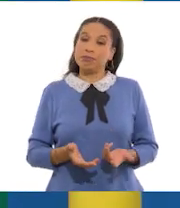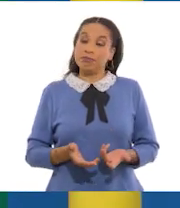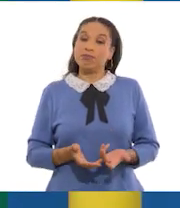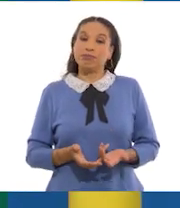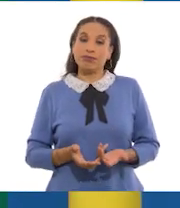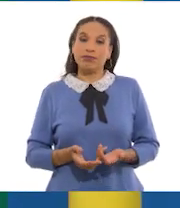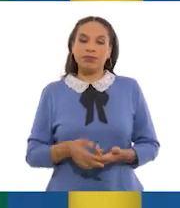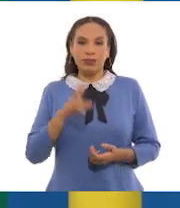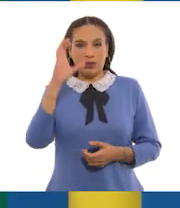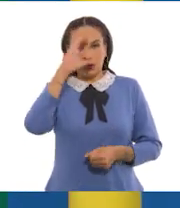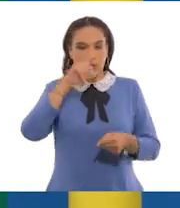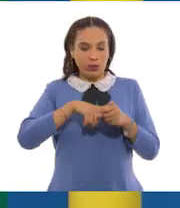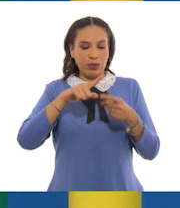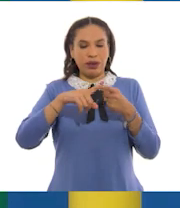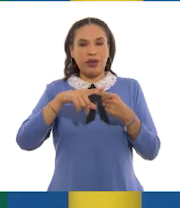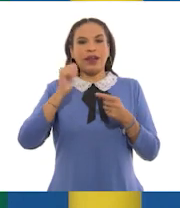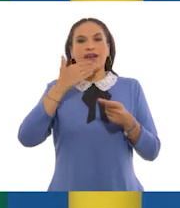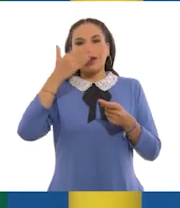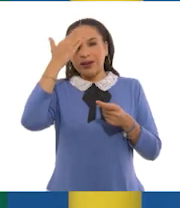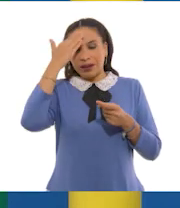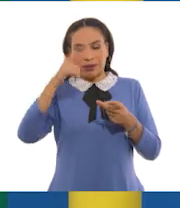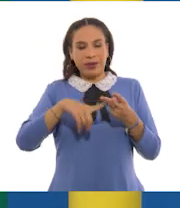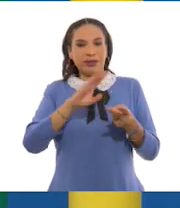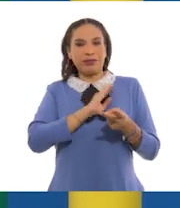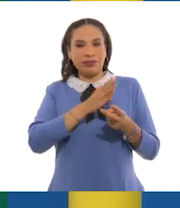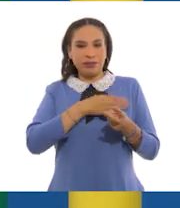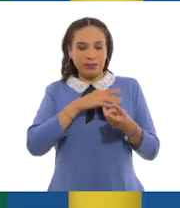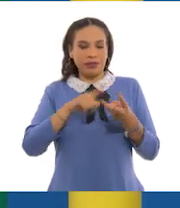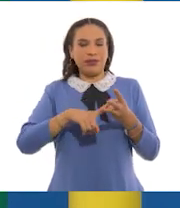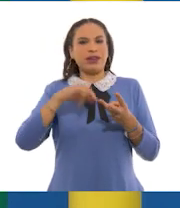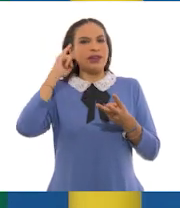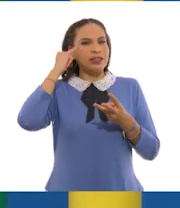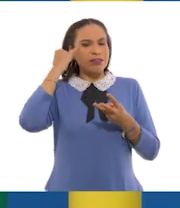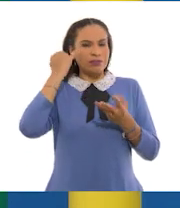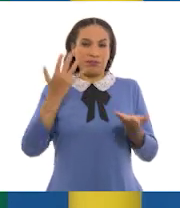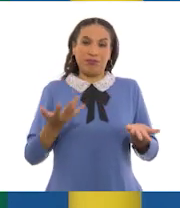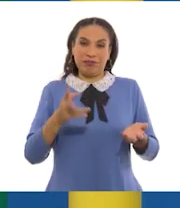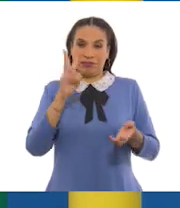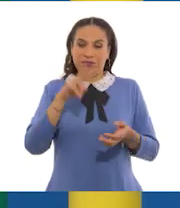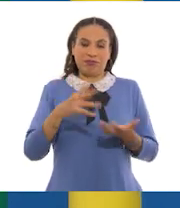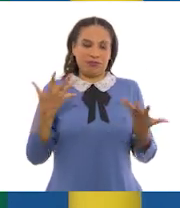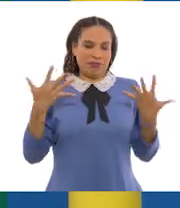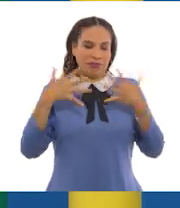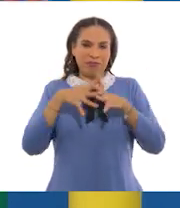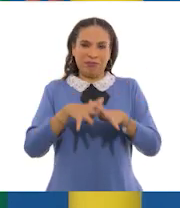Vaya, cultura árabe, española e indígena. Uf, sin duda fue una